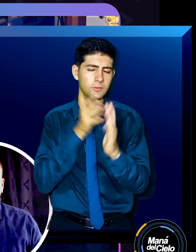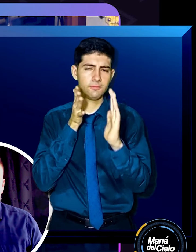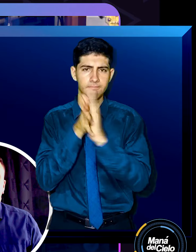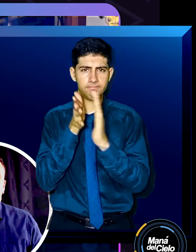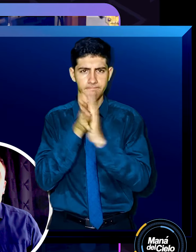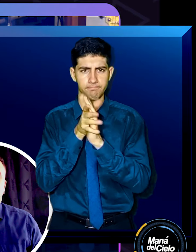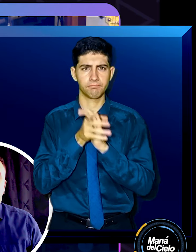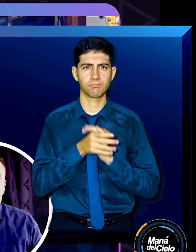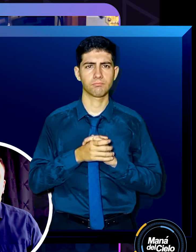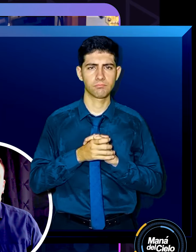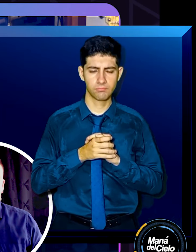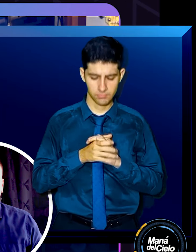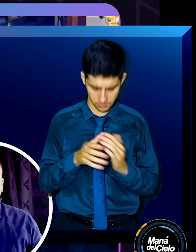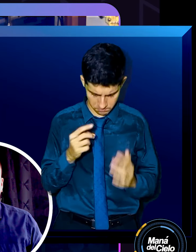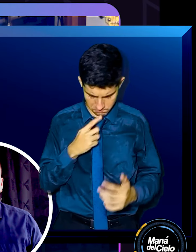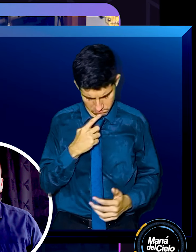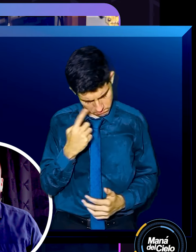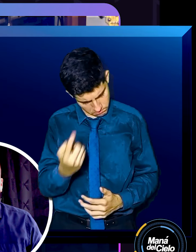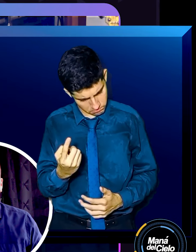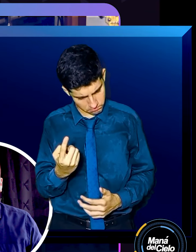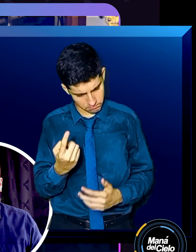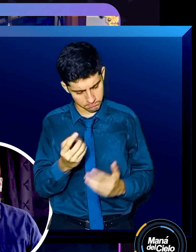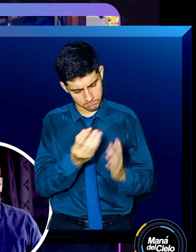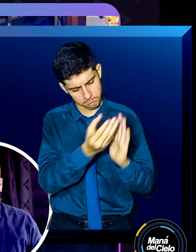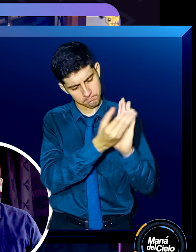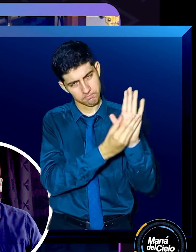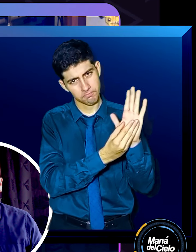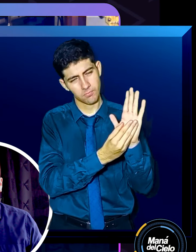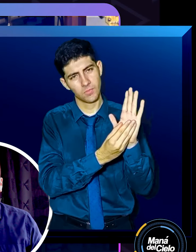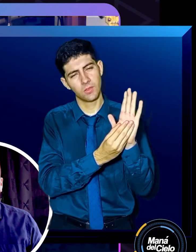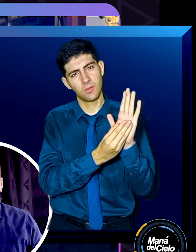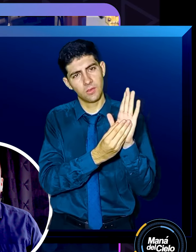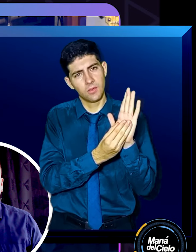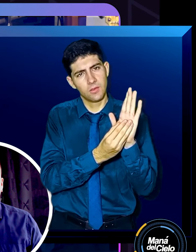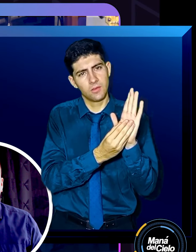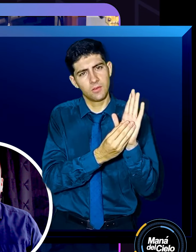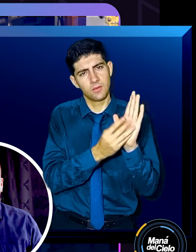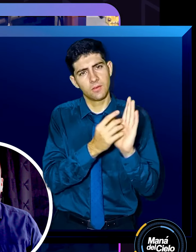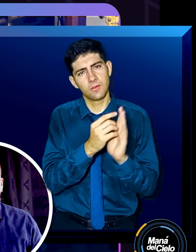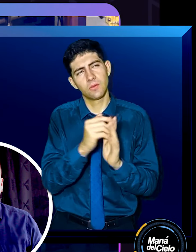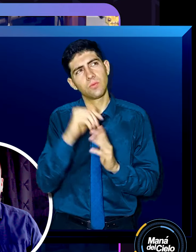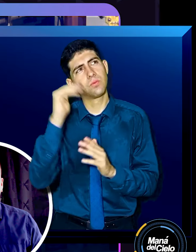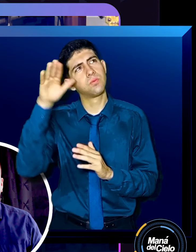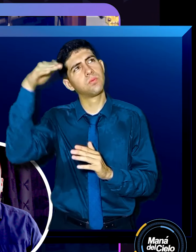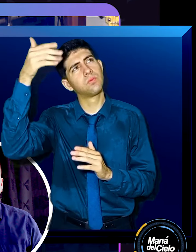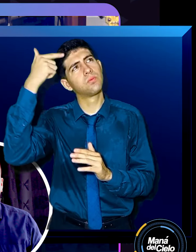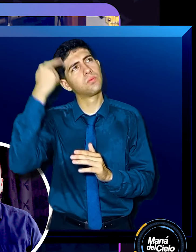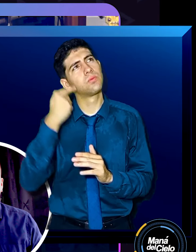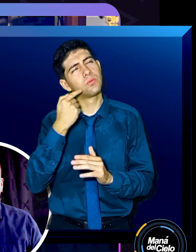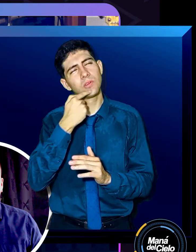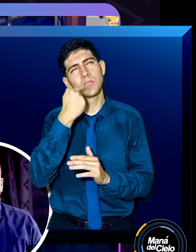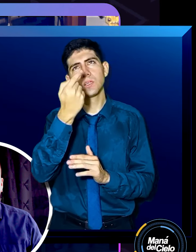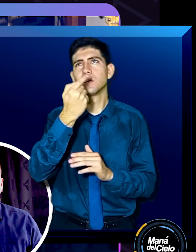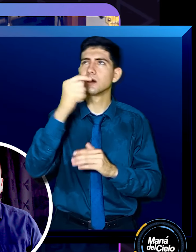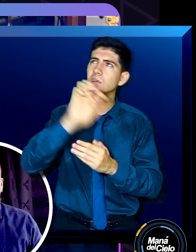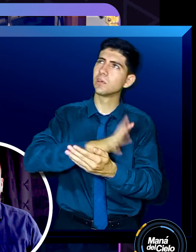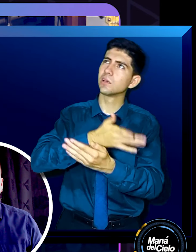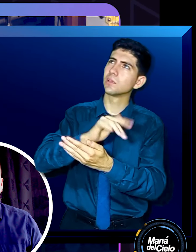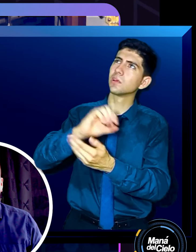este mensaje. Mire lo que dice este capítulo: en aquel día dirás, cantaré a ti, oh